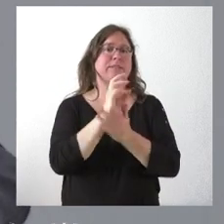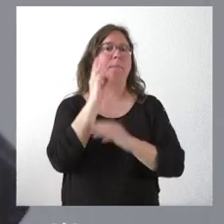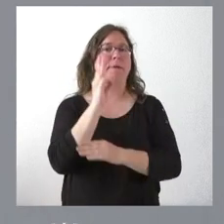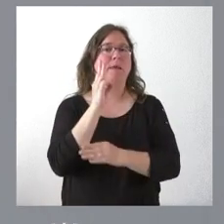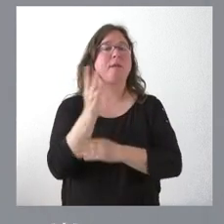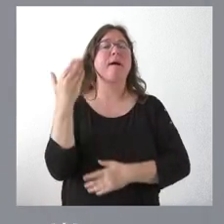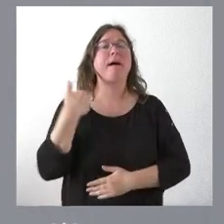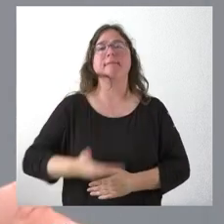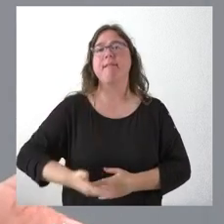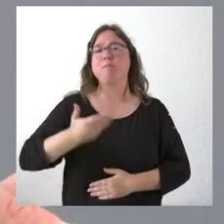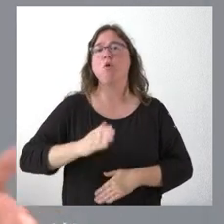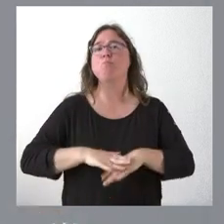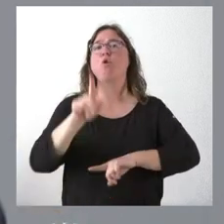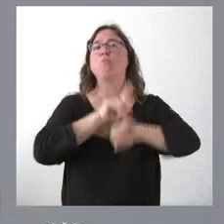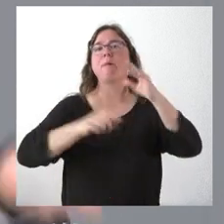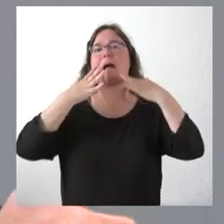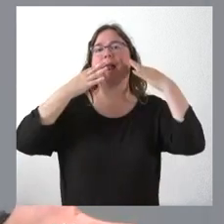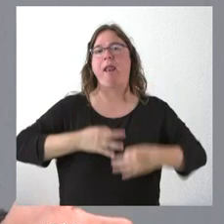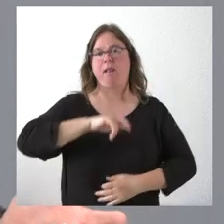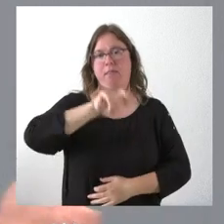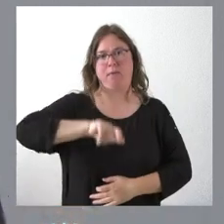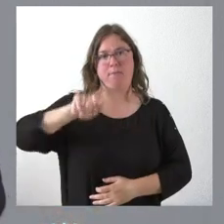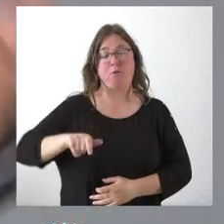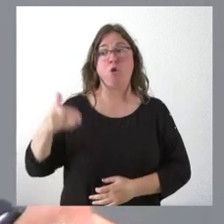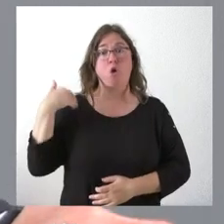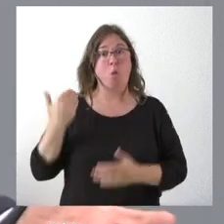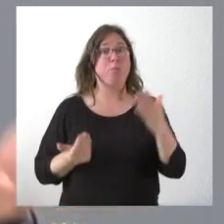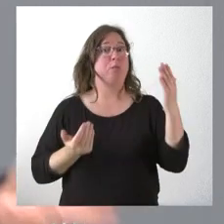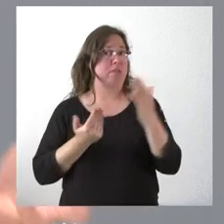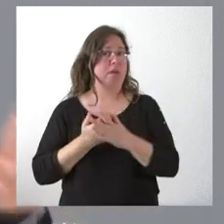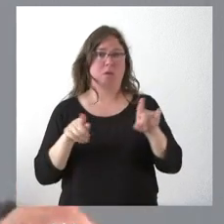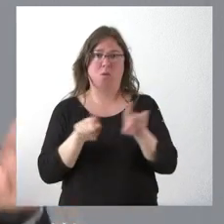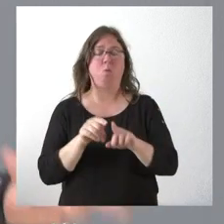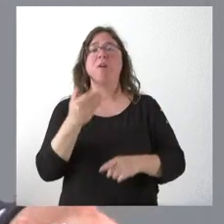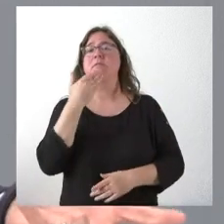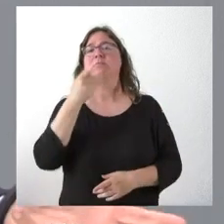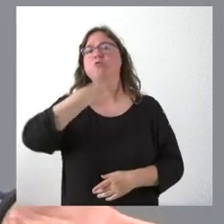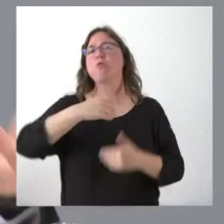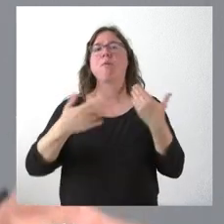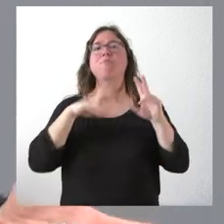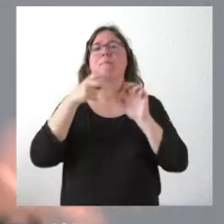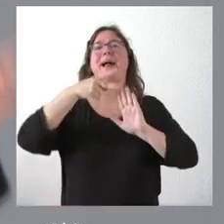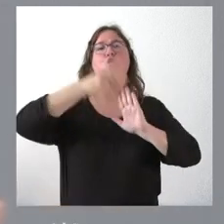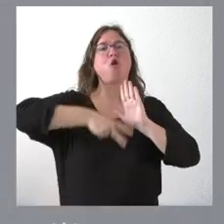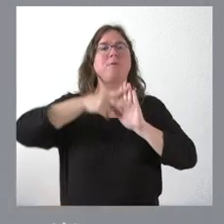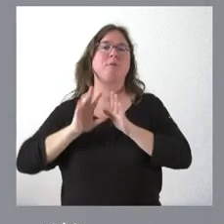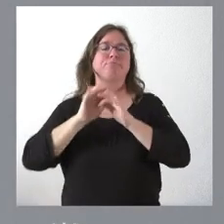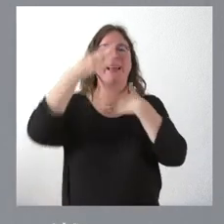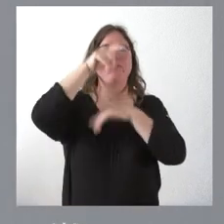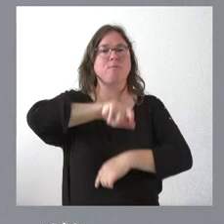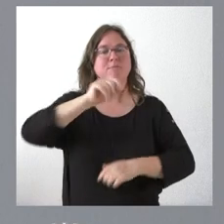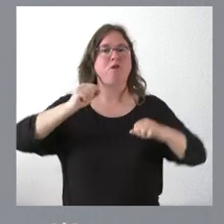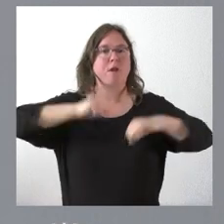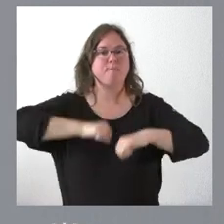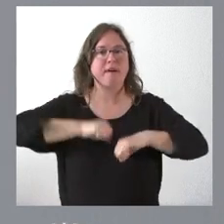hablando de los problemas reales de la gente y el otro día también lo fue. Si un día hemos hablado de normativas en materia de atención a personas mayores en